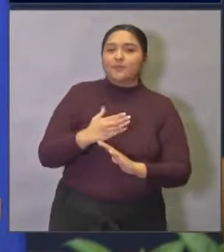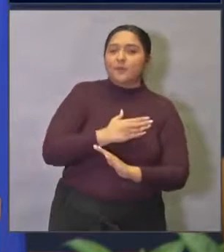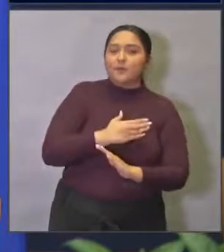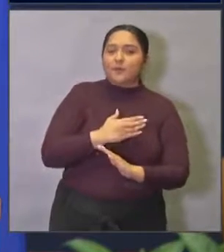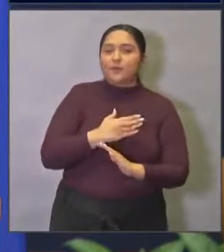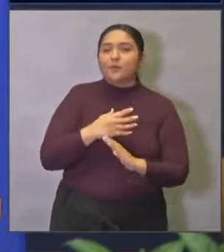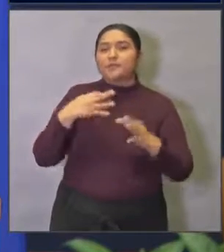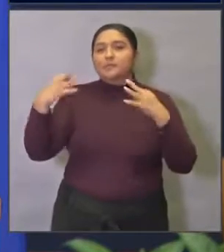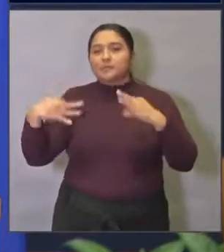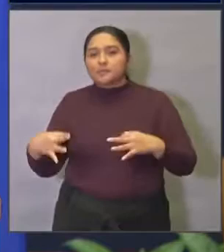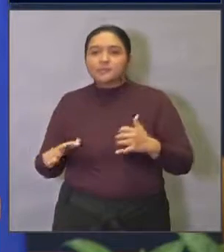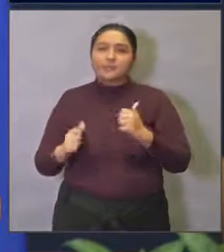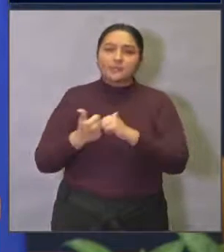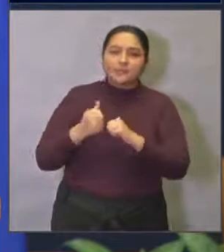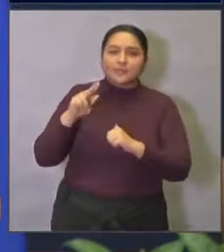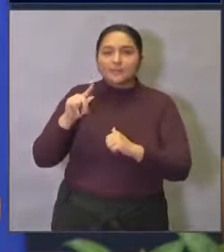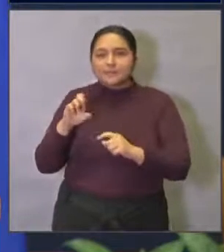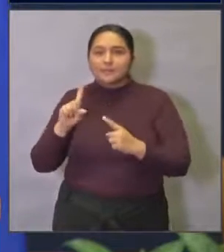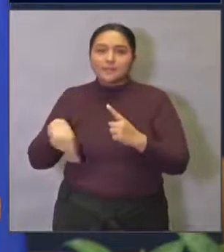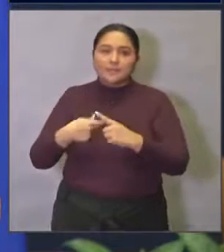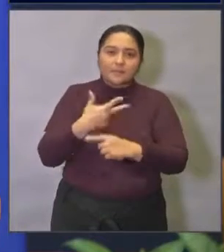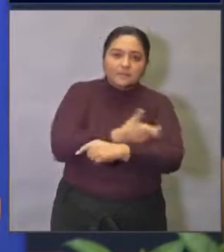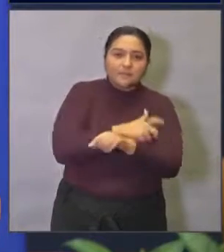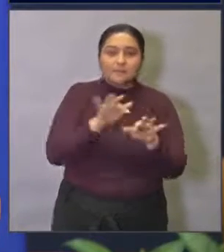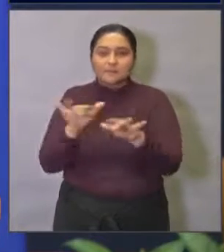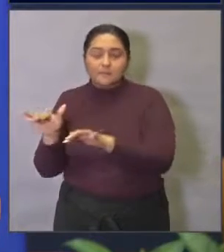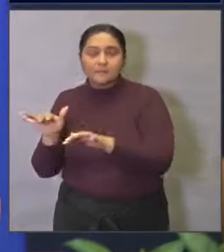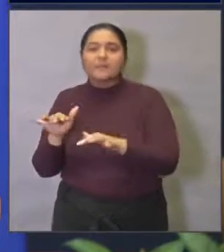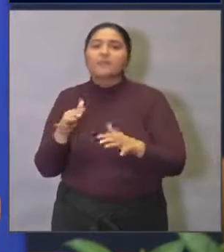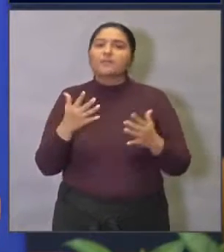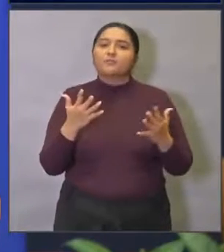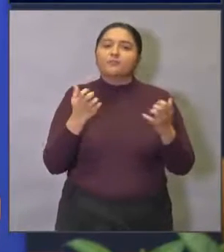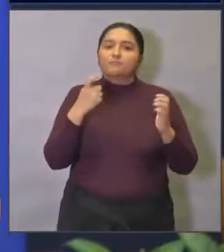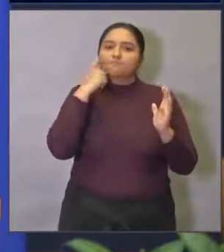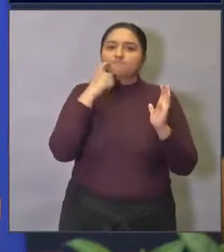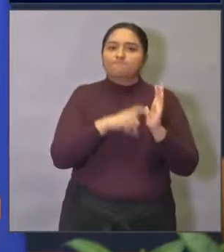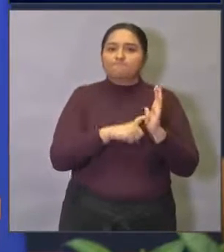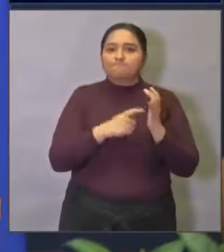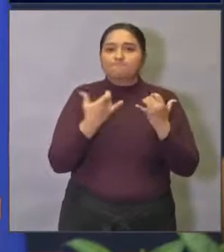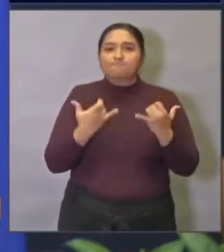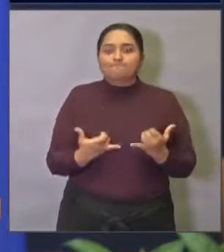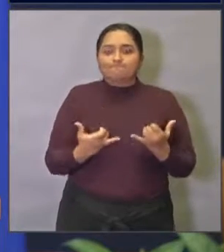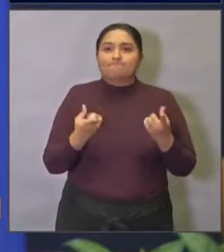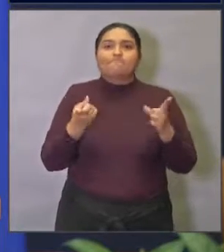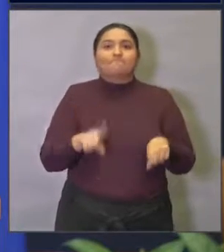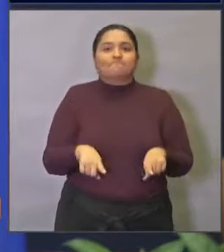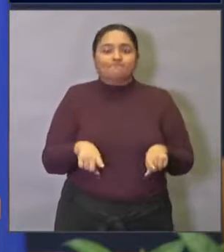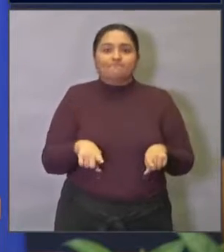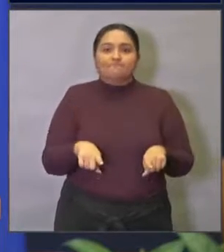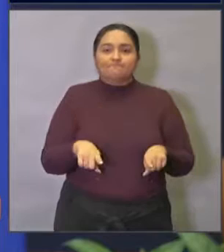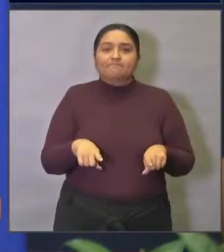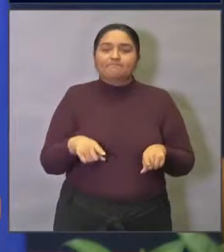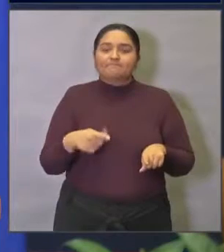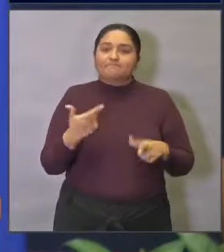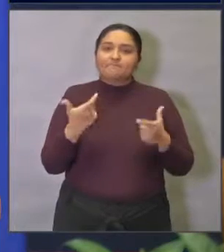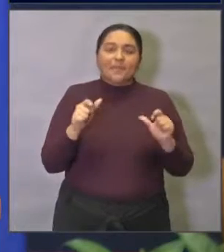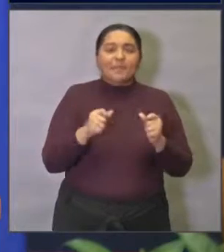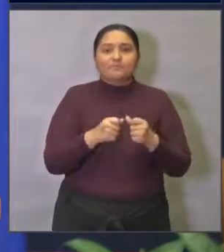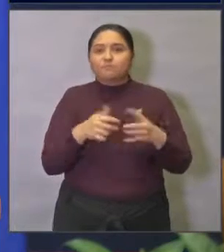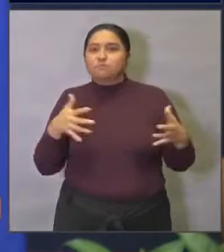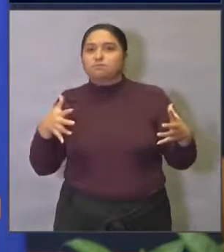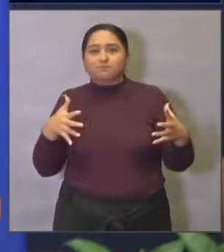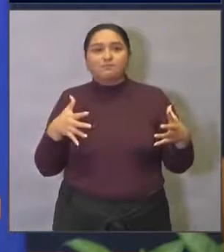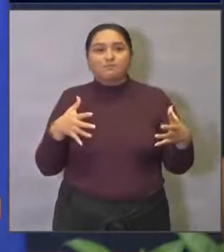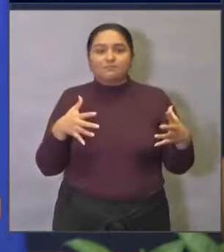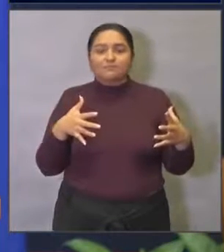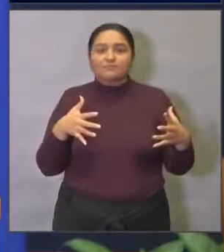y ponerlos al tanto sobre la vacuna, queremos reconocer que estamos experimentando una oleada explosiva y